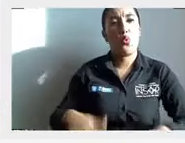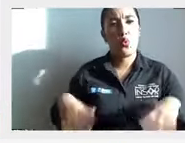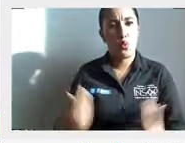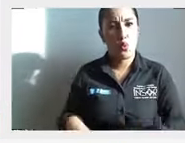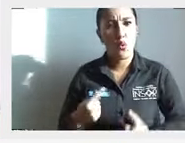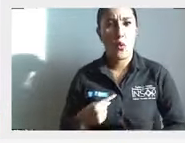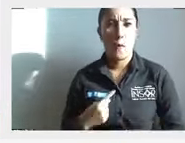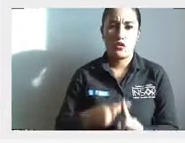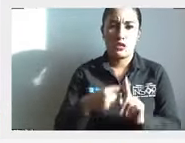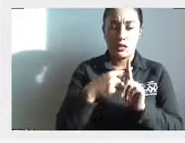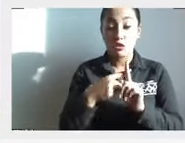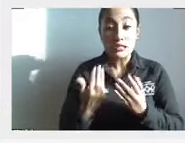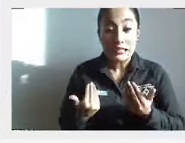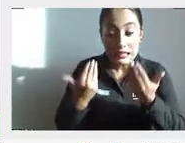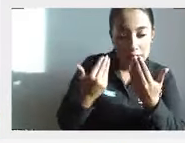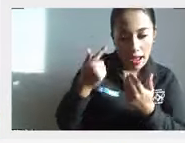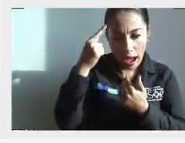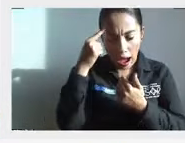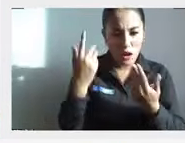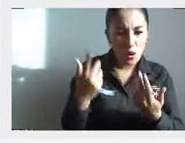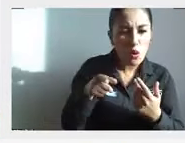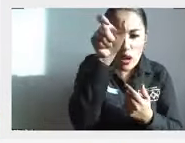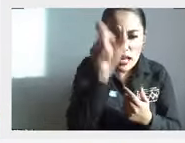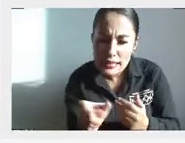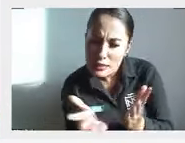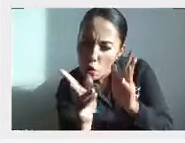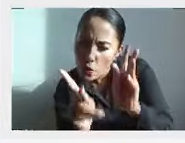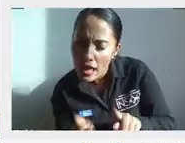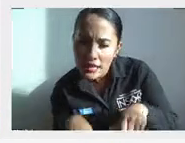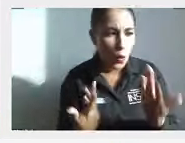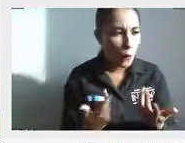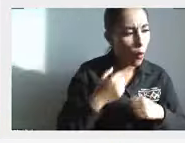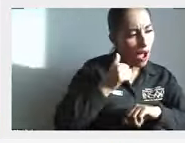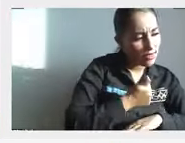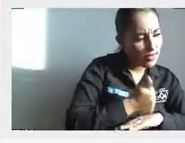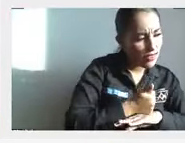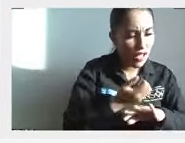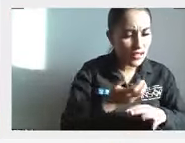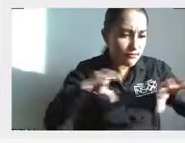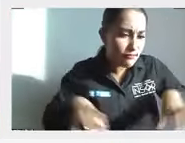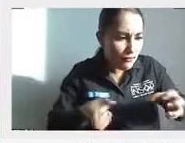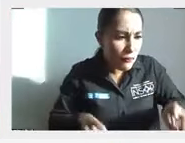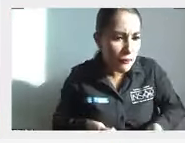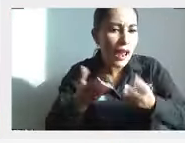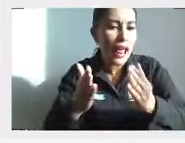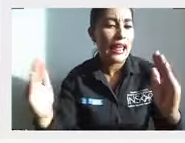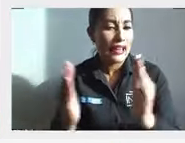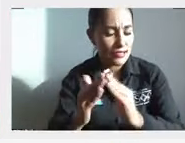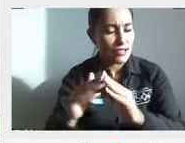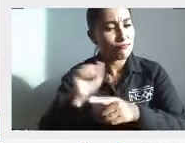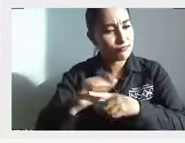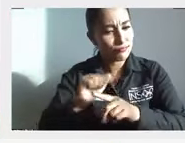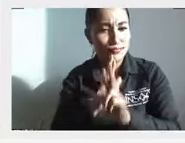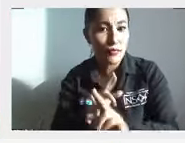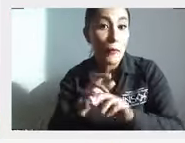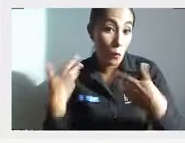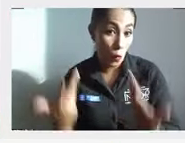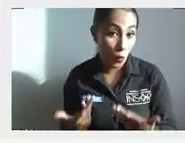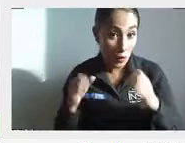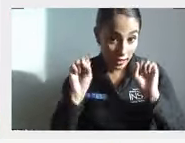establecer de qué forma le puedo enviar trabajo a casa. Y yo quería ahí también